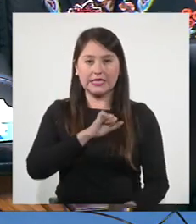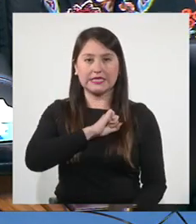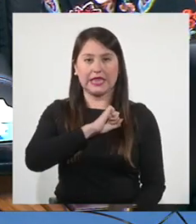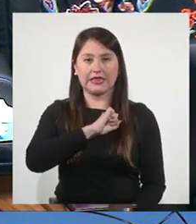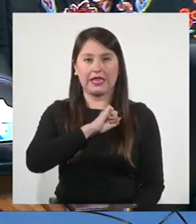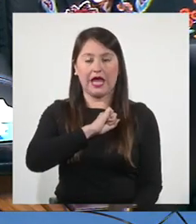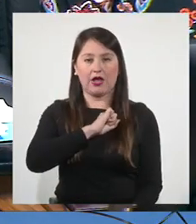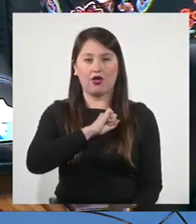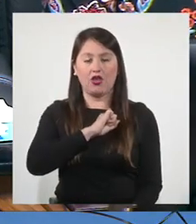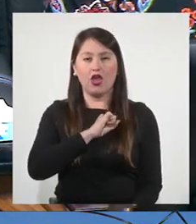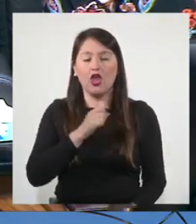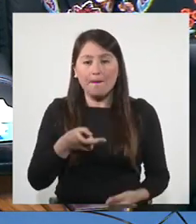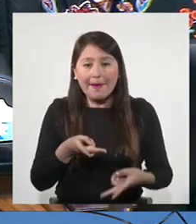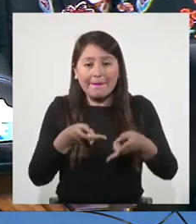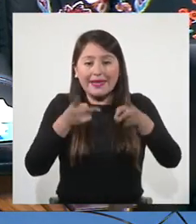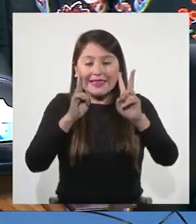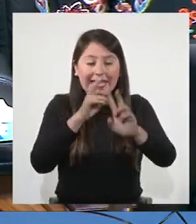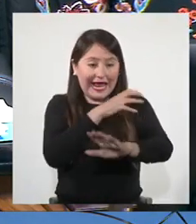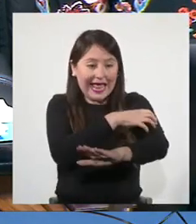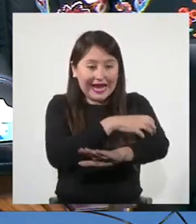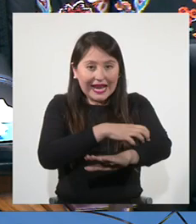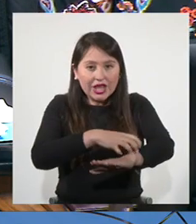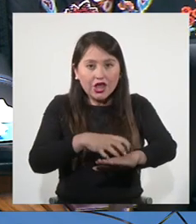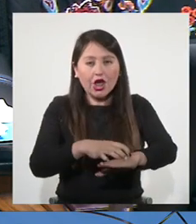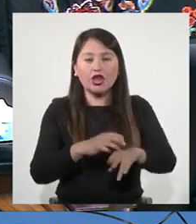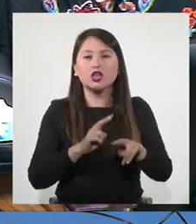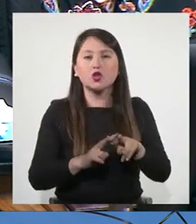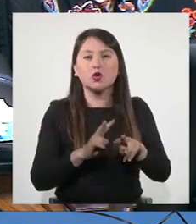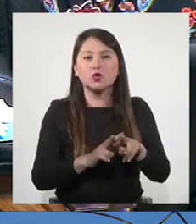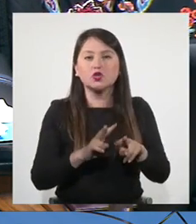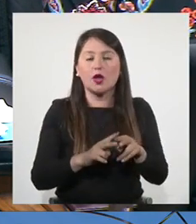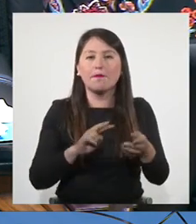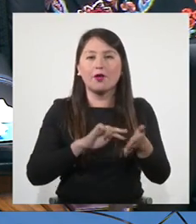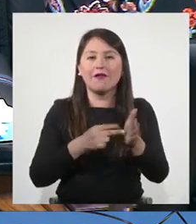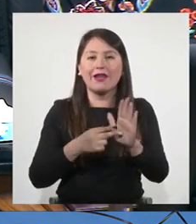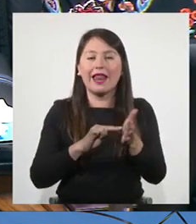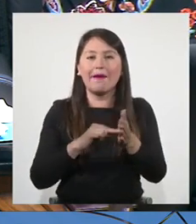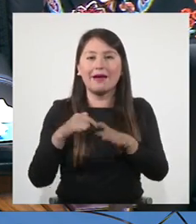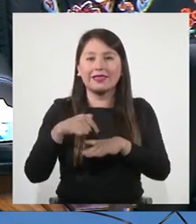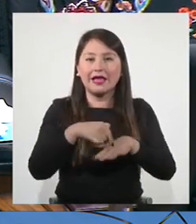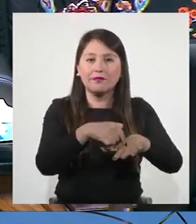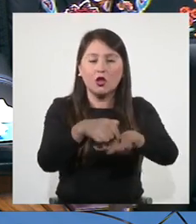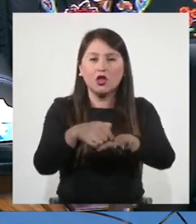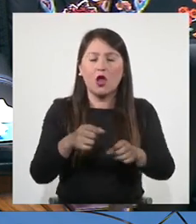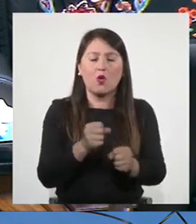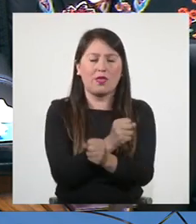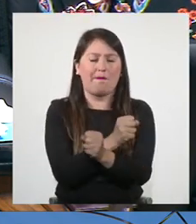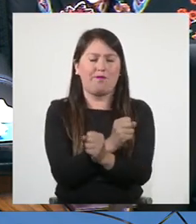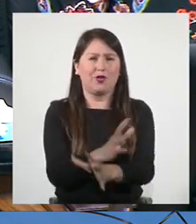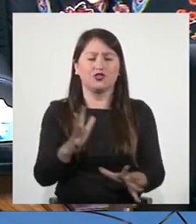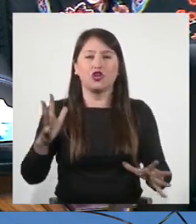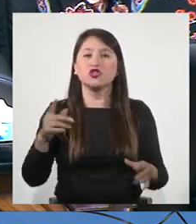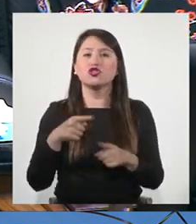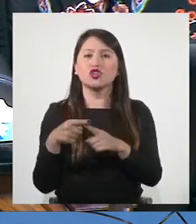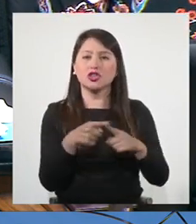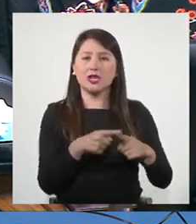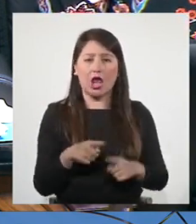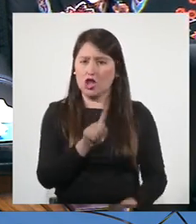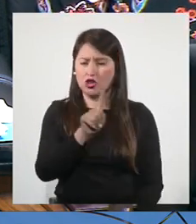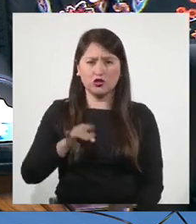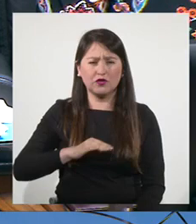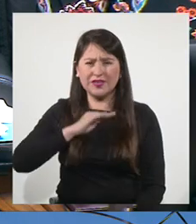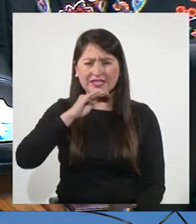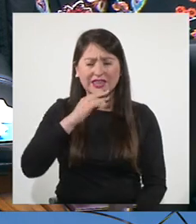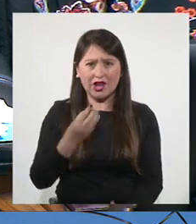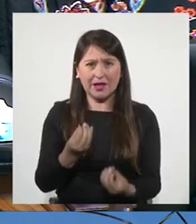que las regiones puedan resolver su problema de transporte público, si no va a haber una explosión social, que no les basta lo que ha pasado. La gente no